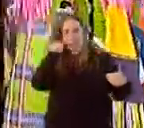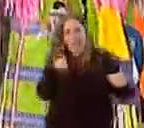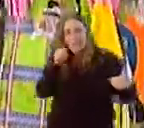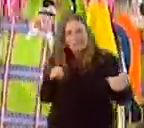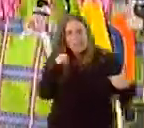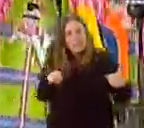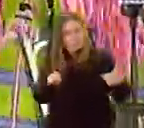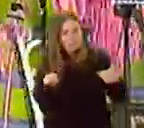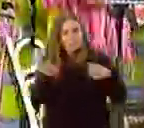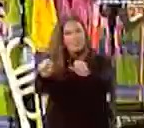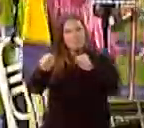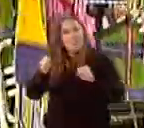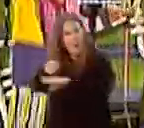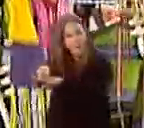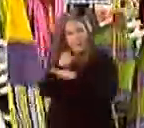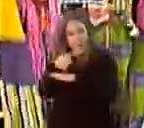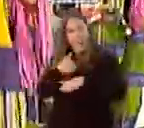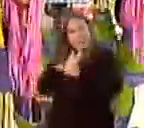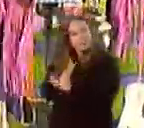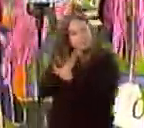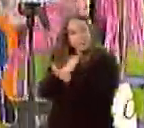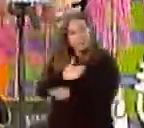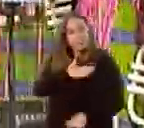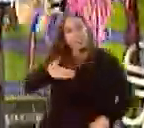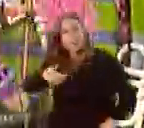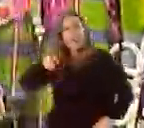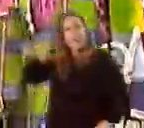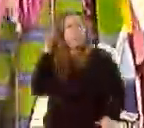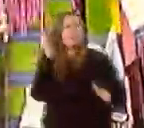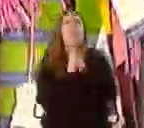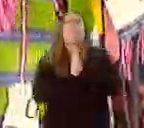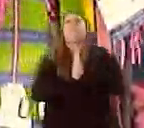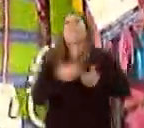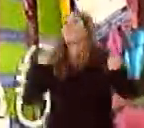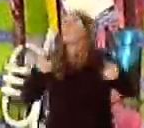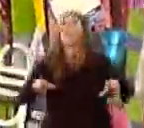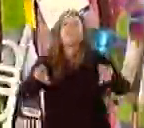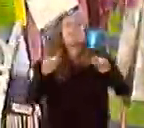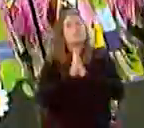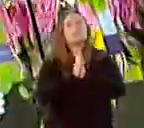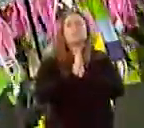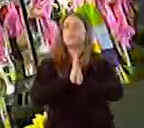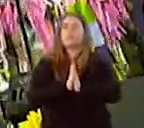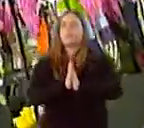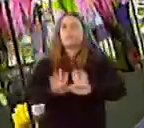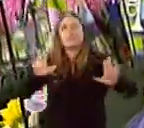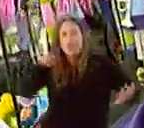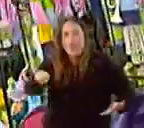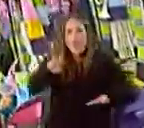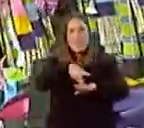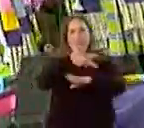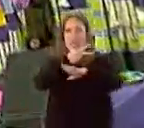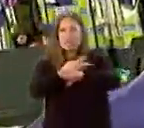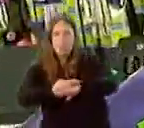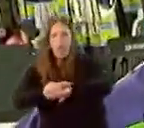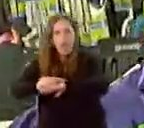la nada y obligada por ahora rezaba para que todo acabara mi mirada por los